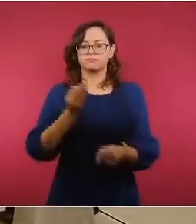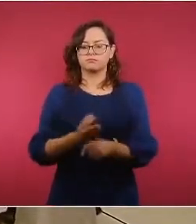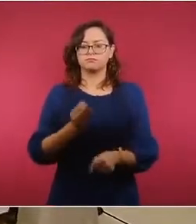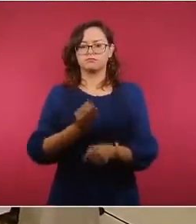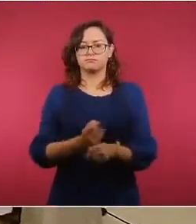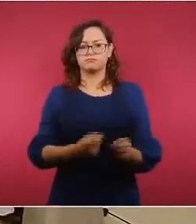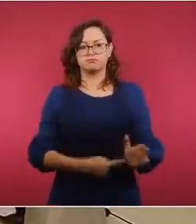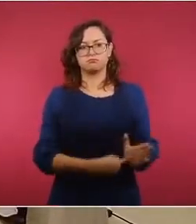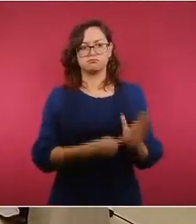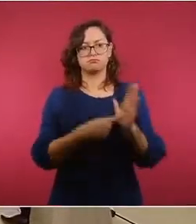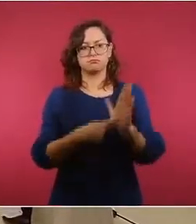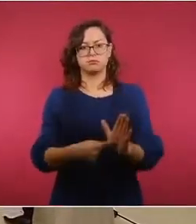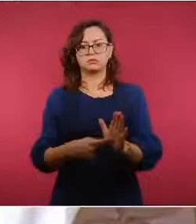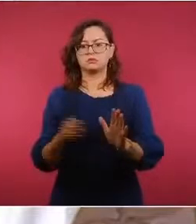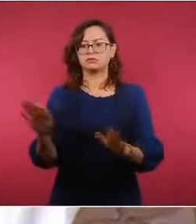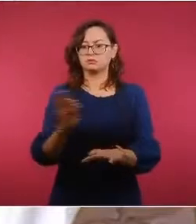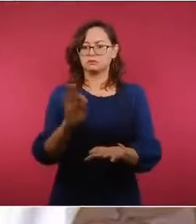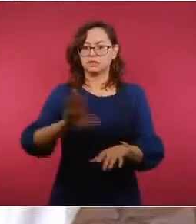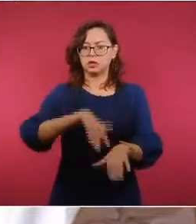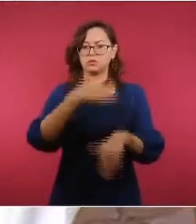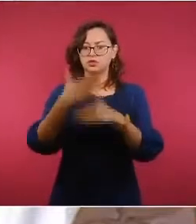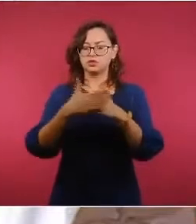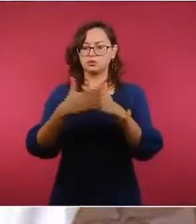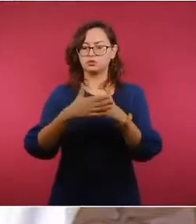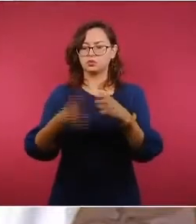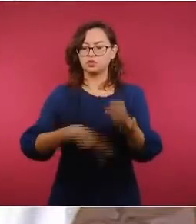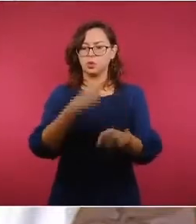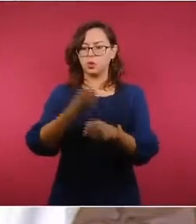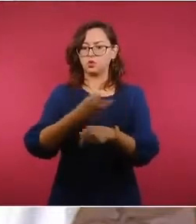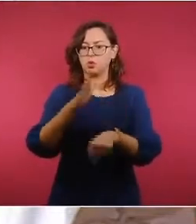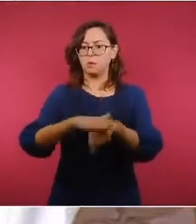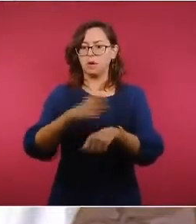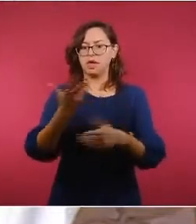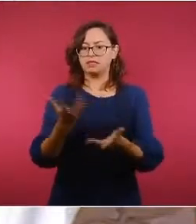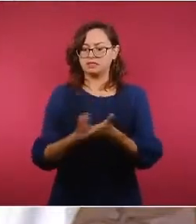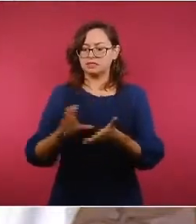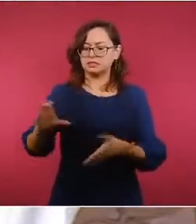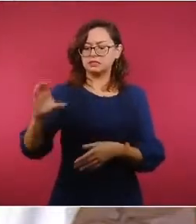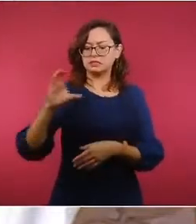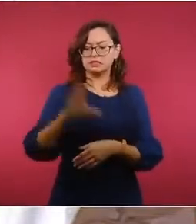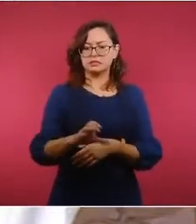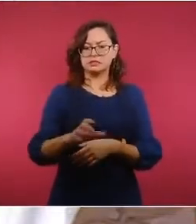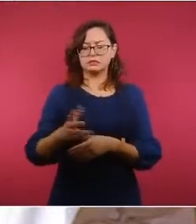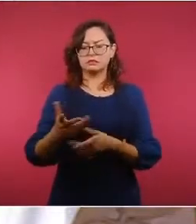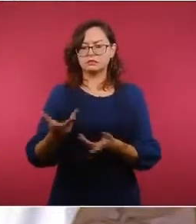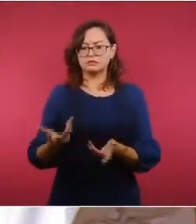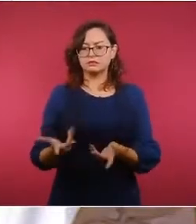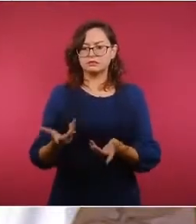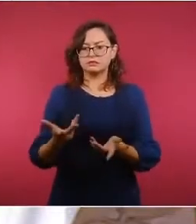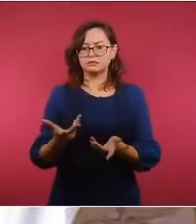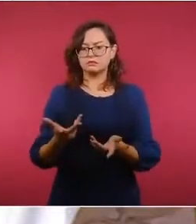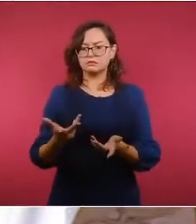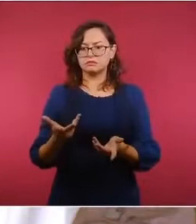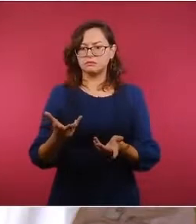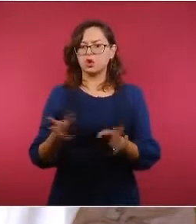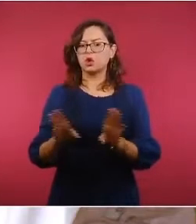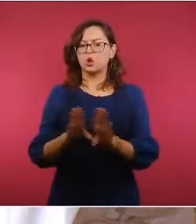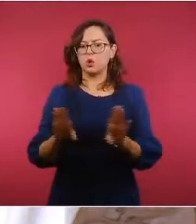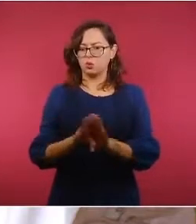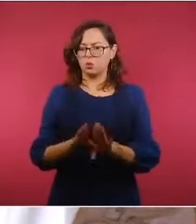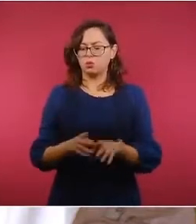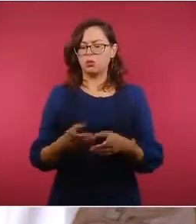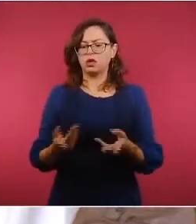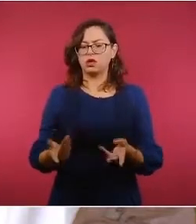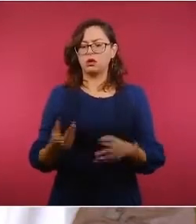una promesa para un segundo adelanto y en cuánto tiempo sería, si va a haber otro adelanto. Y de